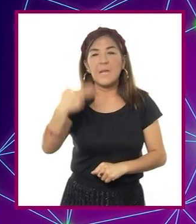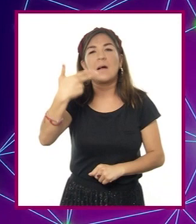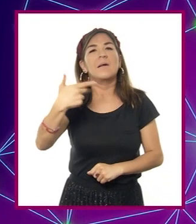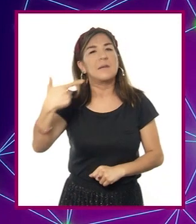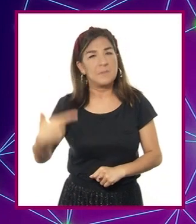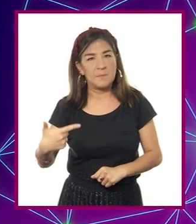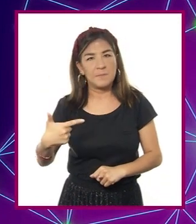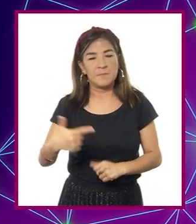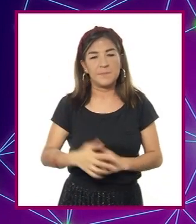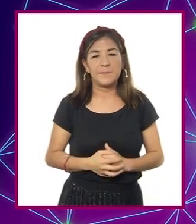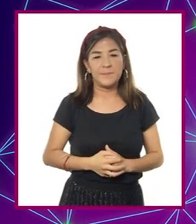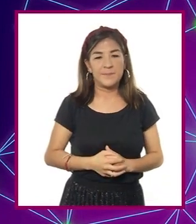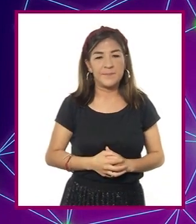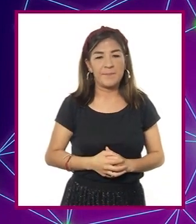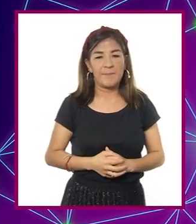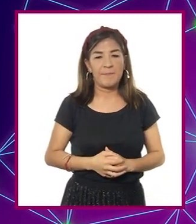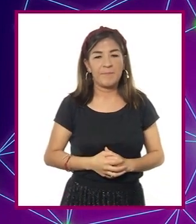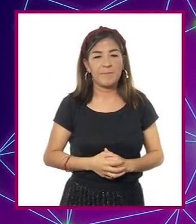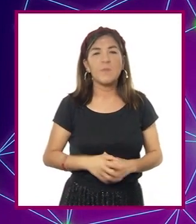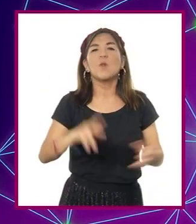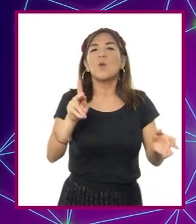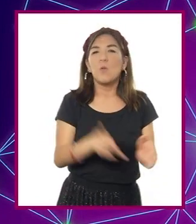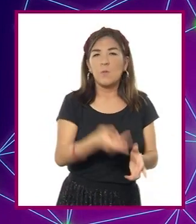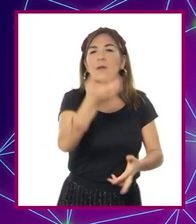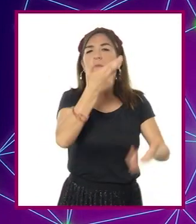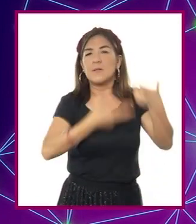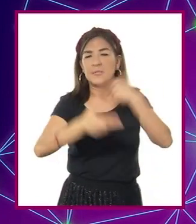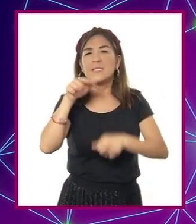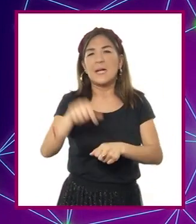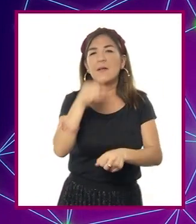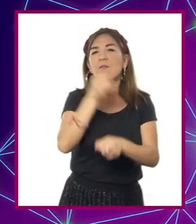de mercurio. Retomamos los